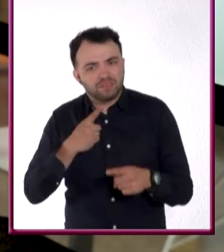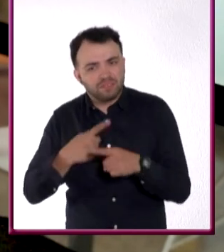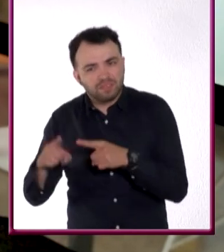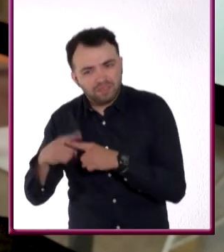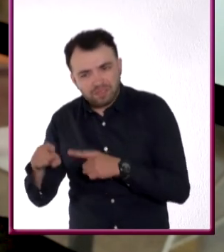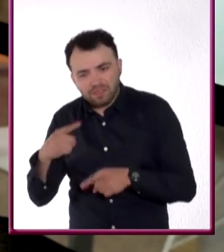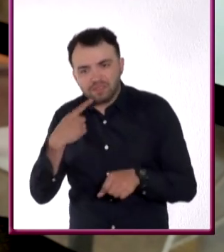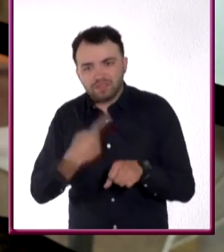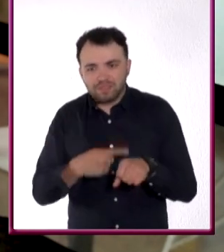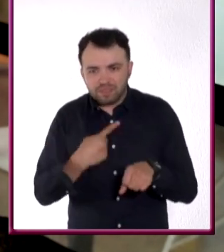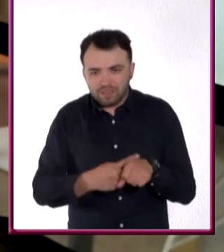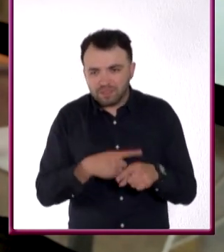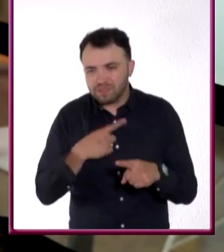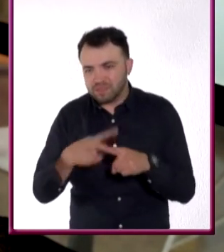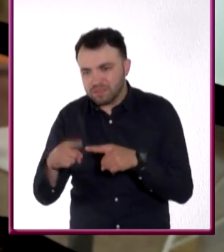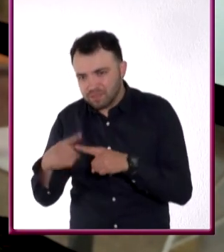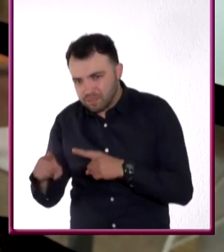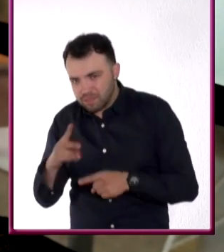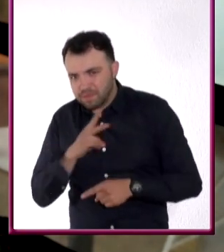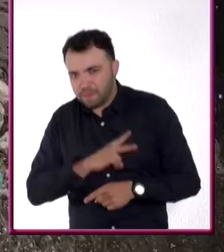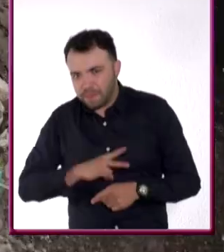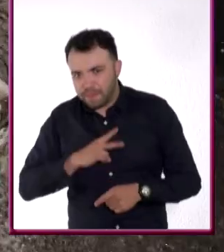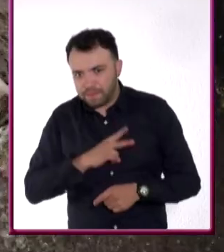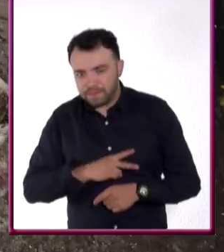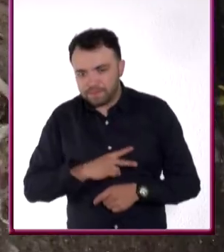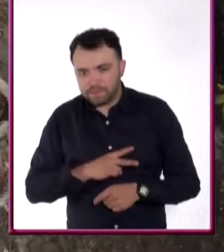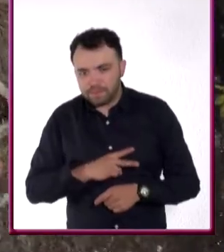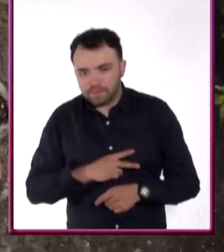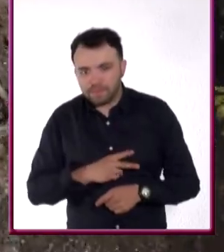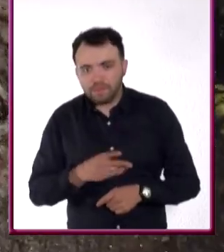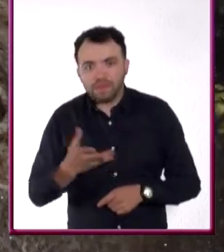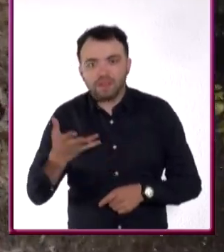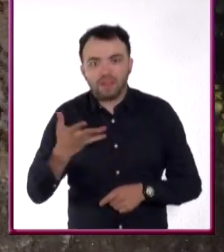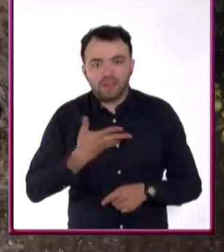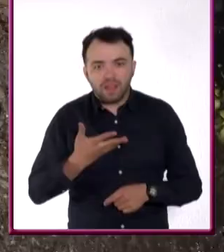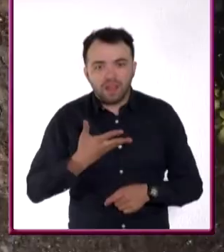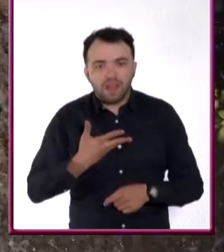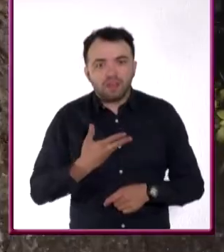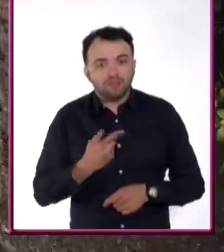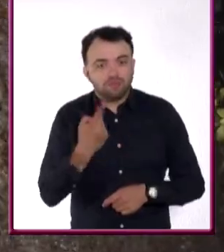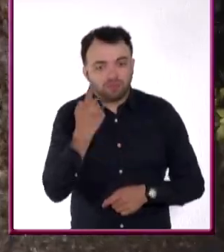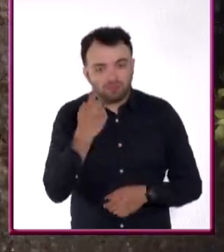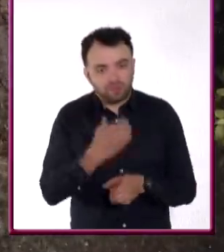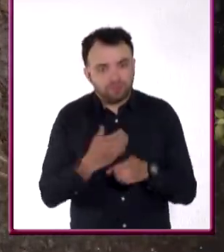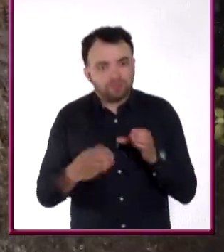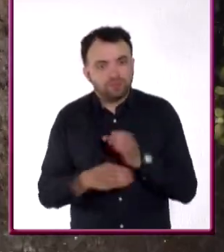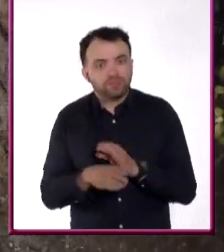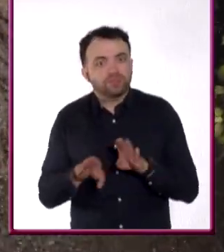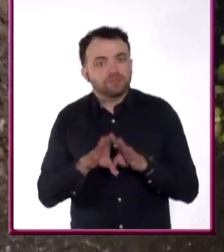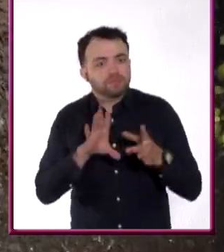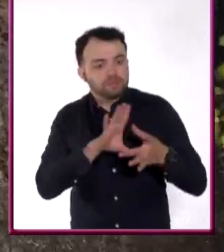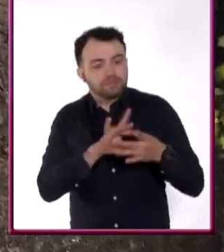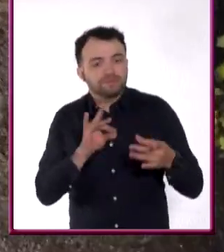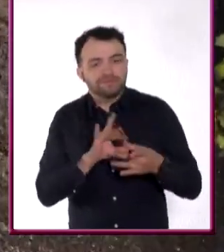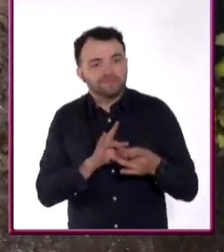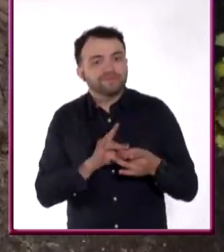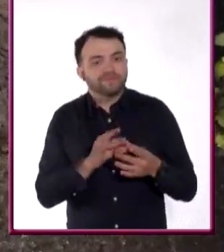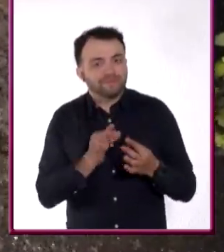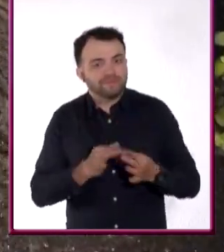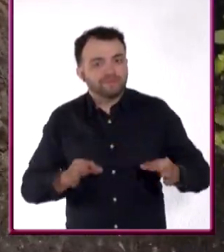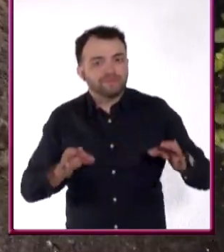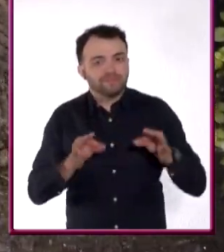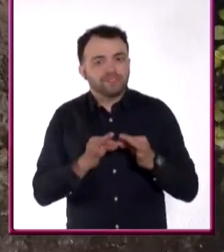asociadas a otro tipo de patógenos, y casi siempre hay un factor explicativo en la destrucción de los